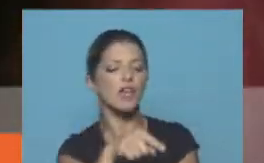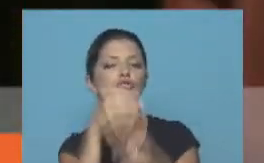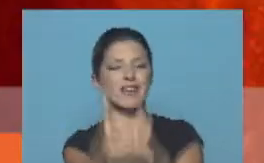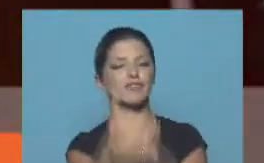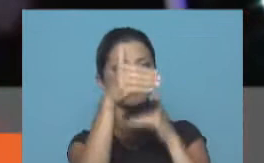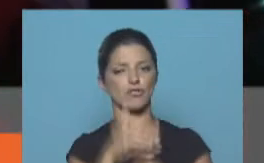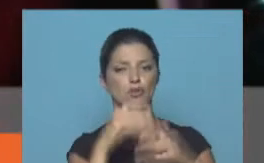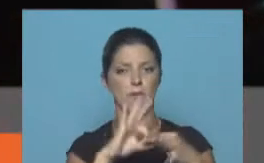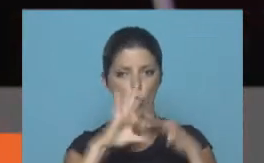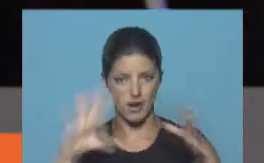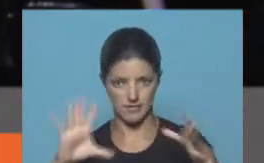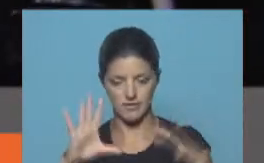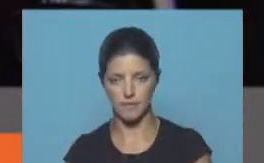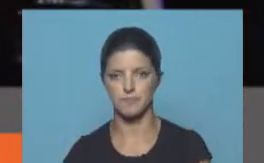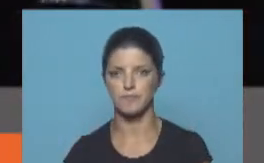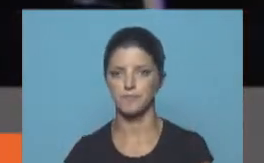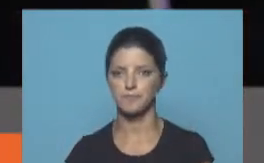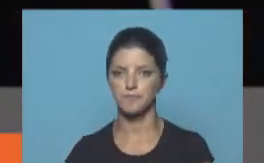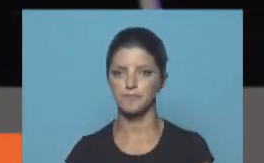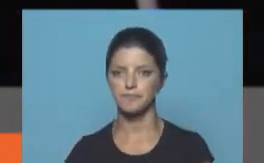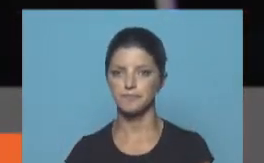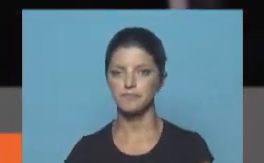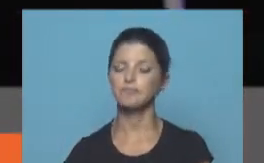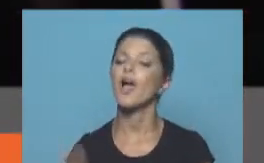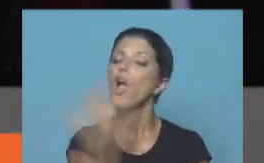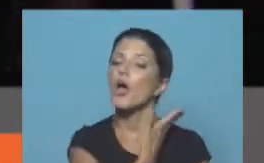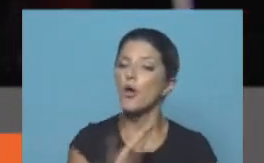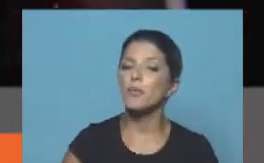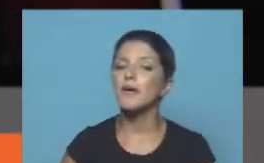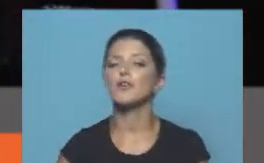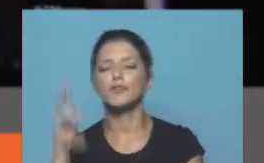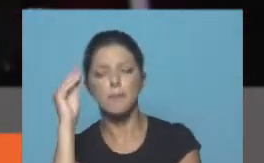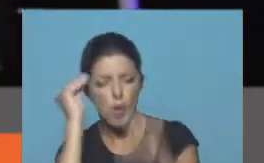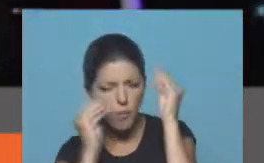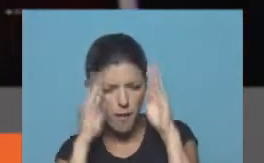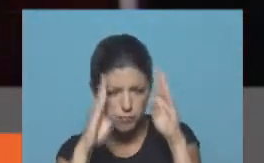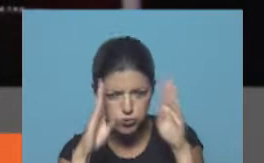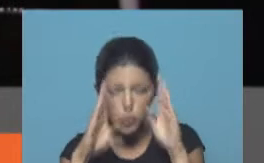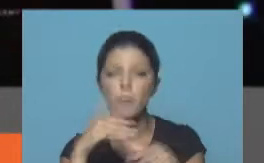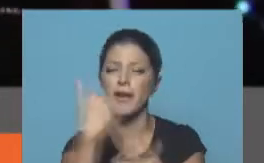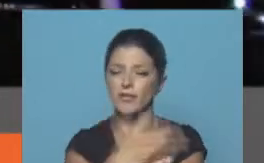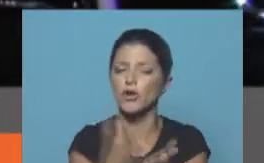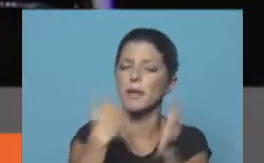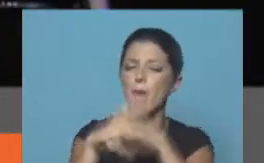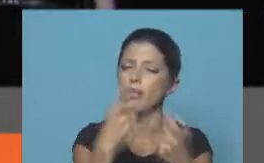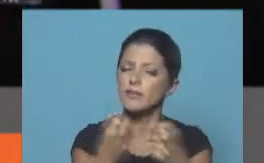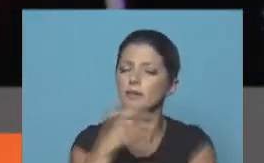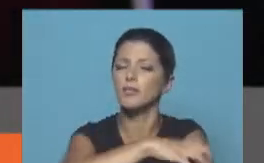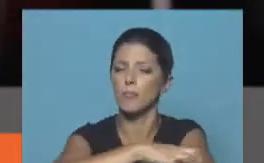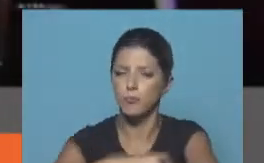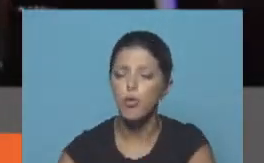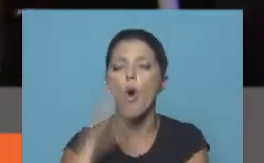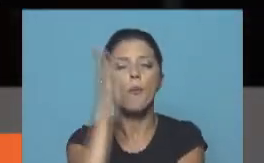democrático. El gobierno que se preocupa por la clase baja, pues por la clase que necesita, por reivindicar los derechos